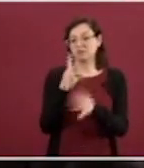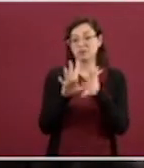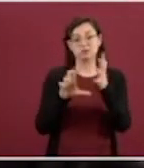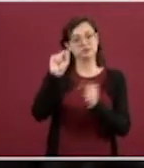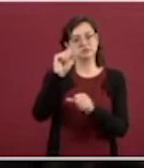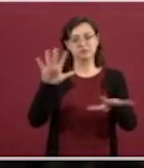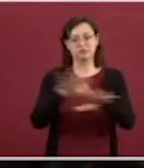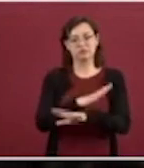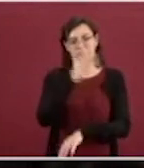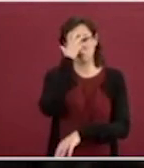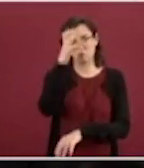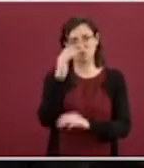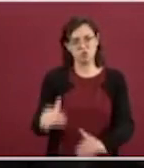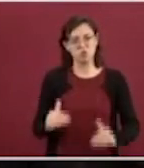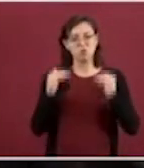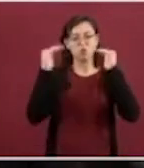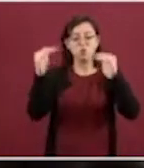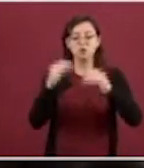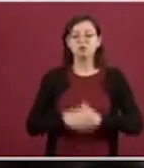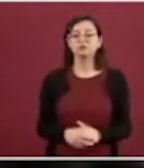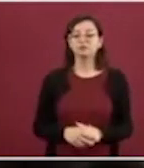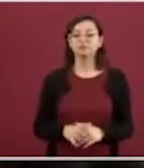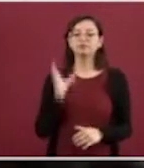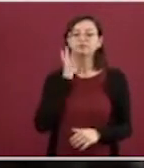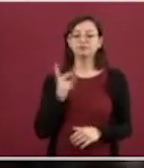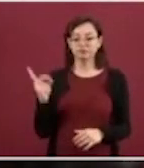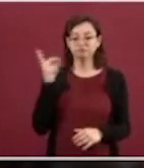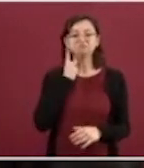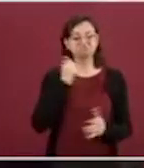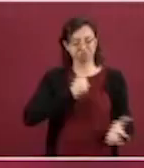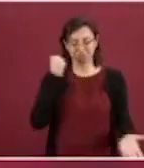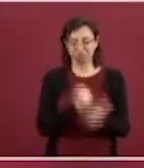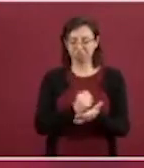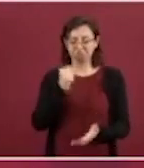constitucional. Se logró en la Cámara de Diputados,